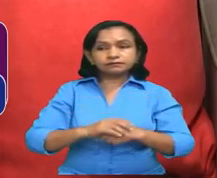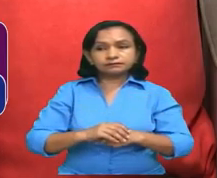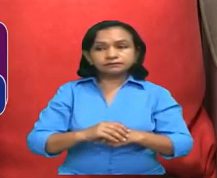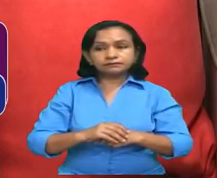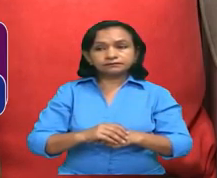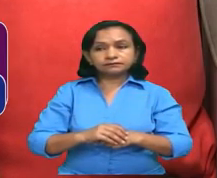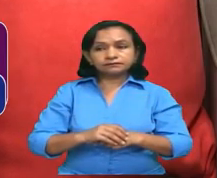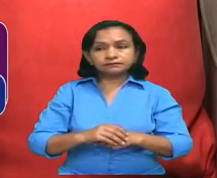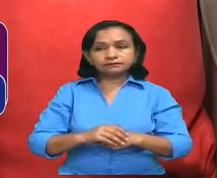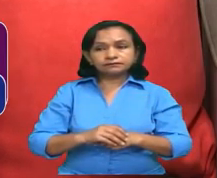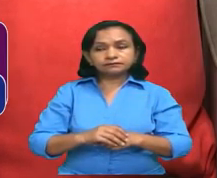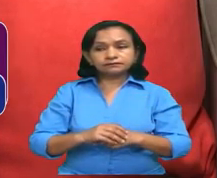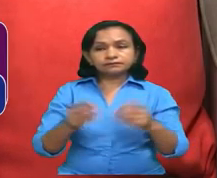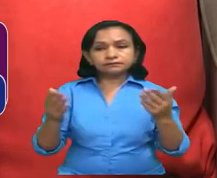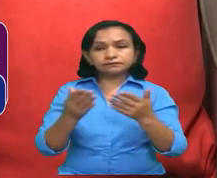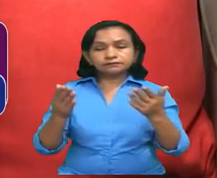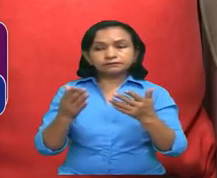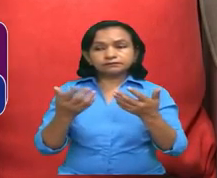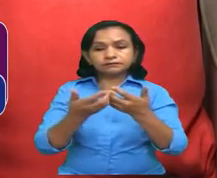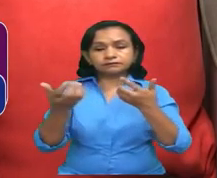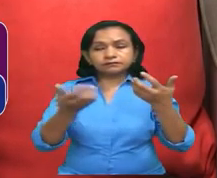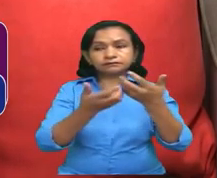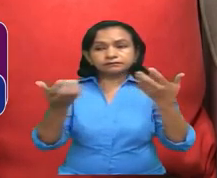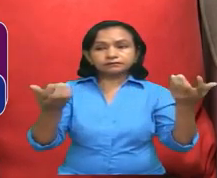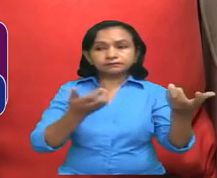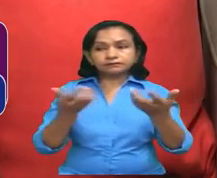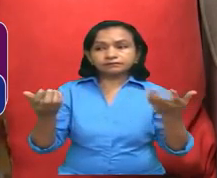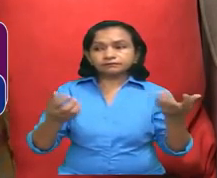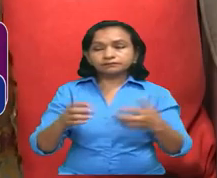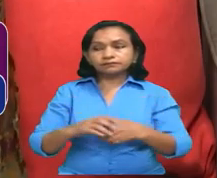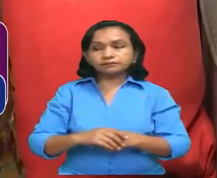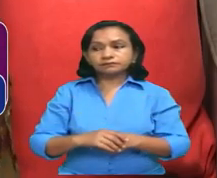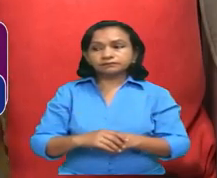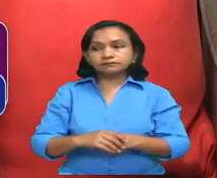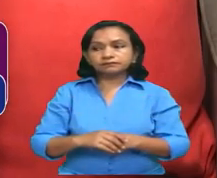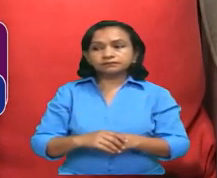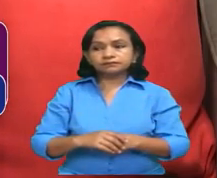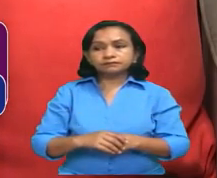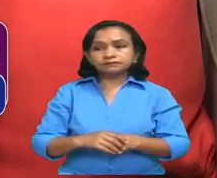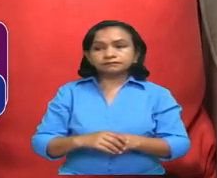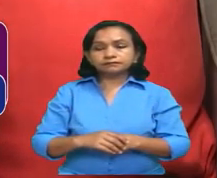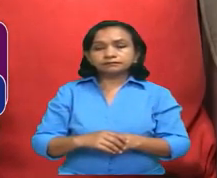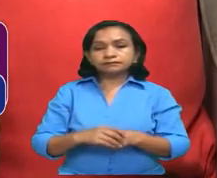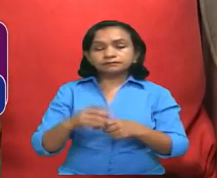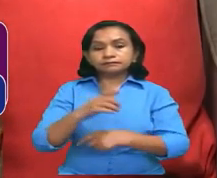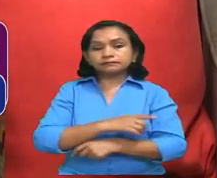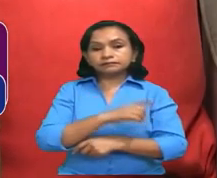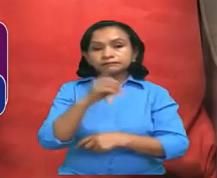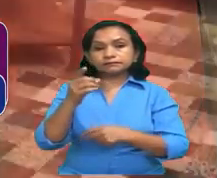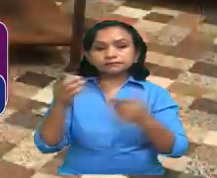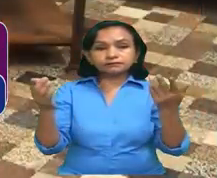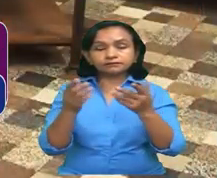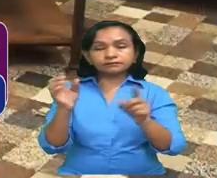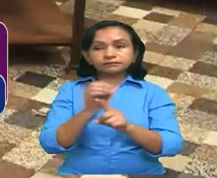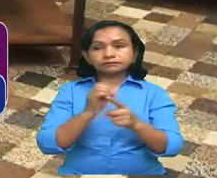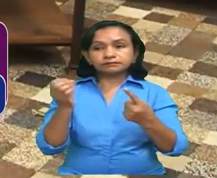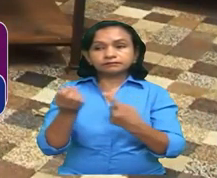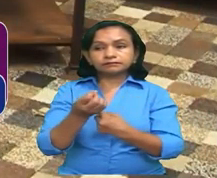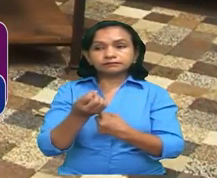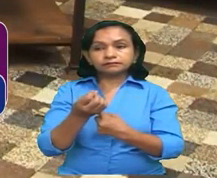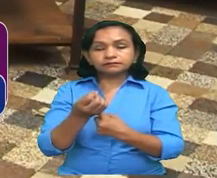de actividades que relacionaron, entiendo, estaba acá una visita que hicieron, ¿no? En